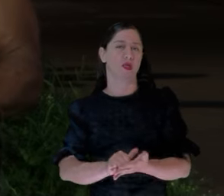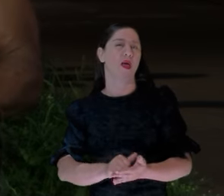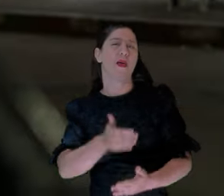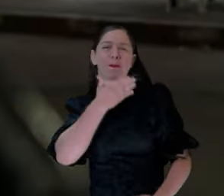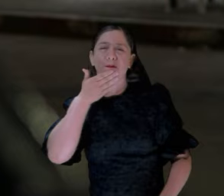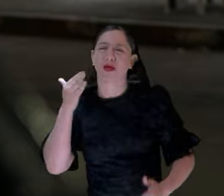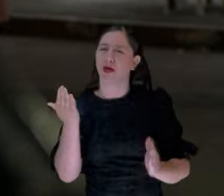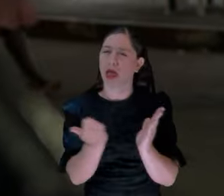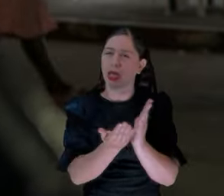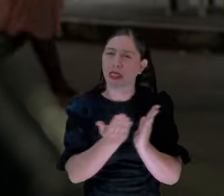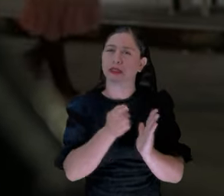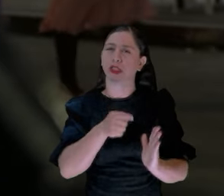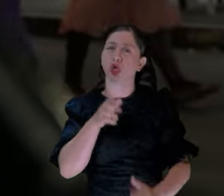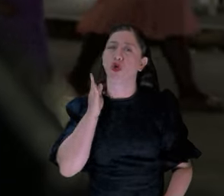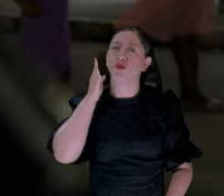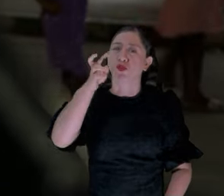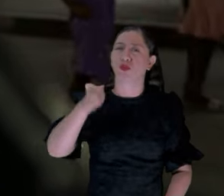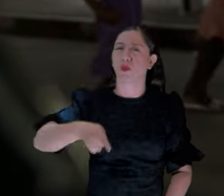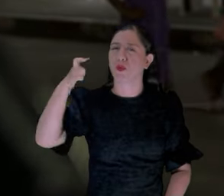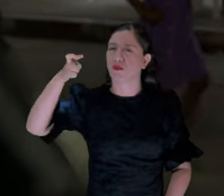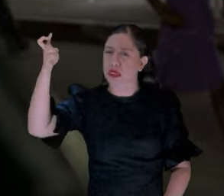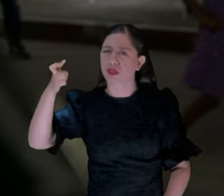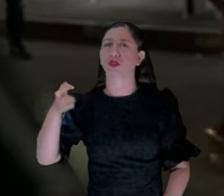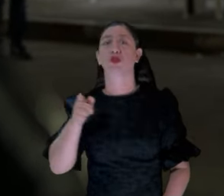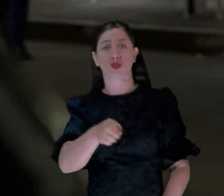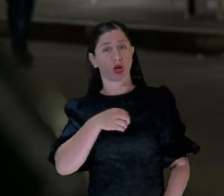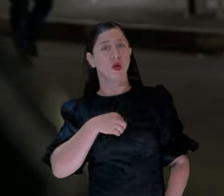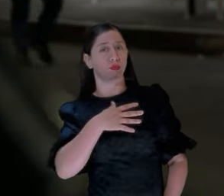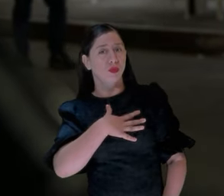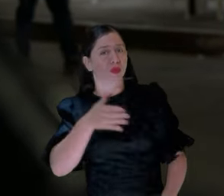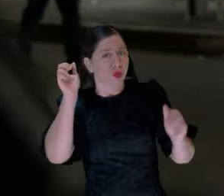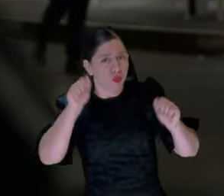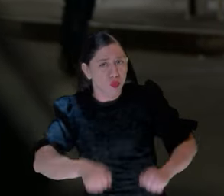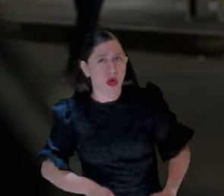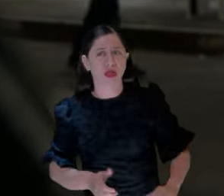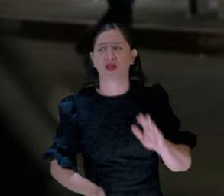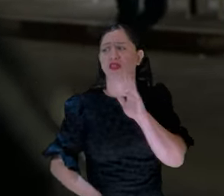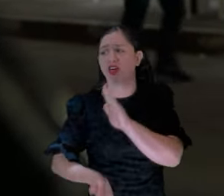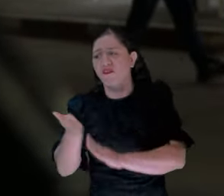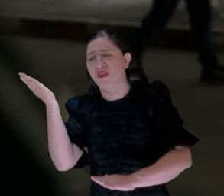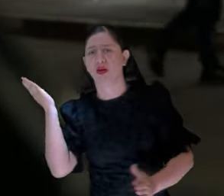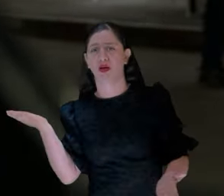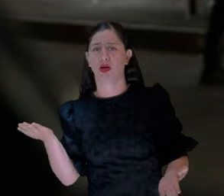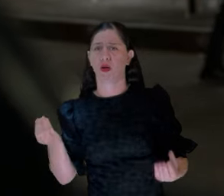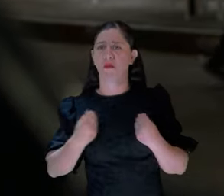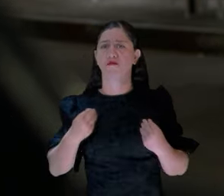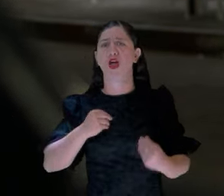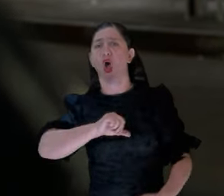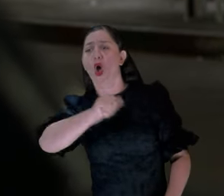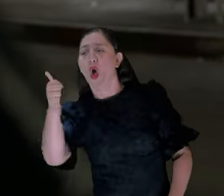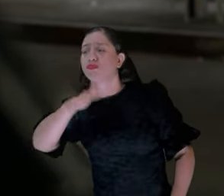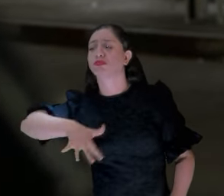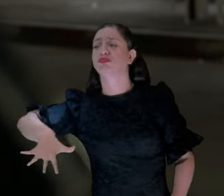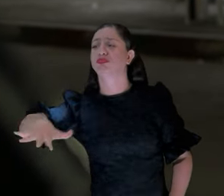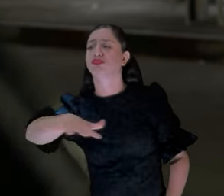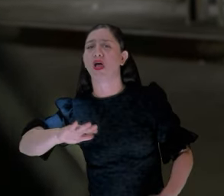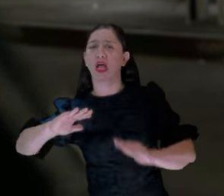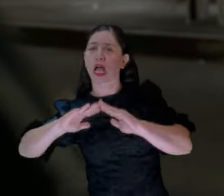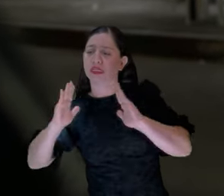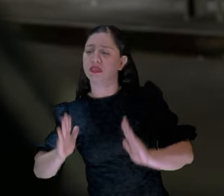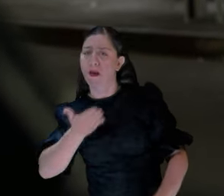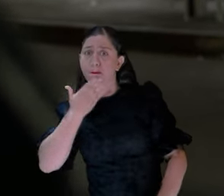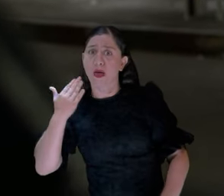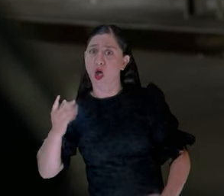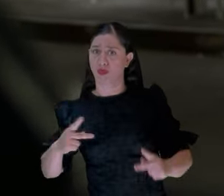es la educación. Vea, usted me hace ser una gran profesional mía. Y usted tiene la oportunidad de salir de aquí, de vivir en un mejor barrio,